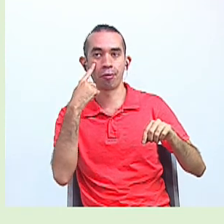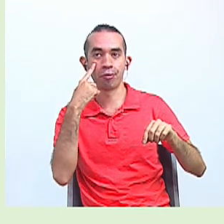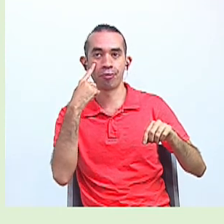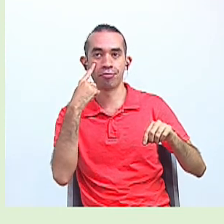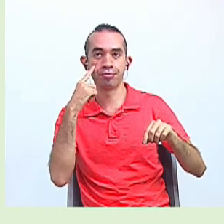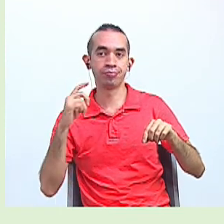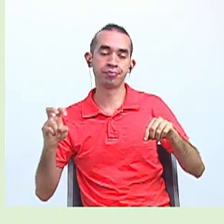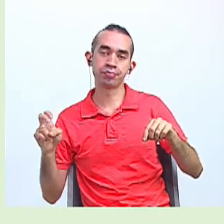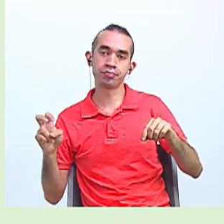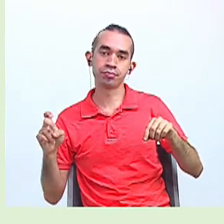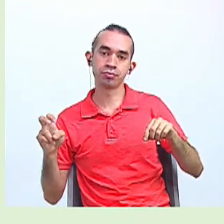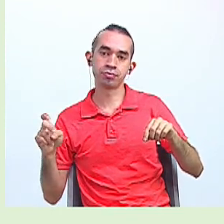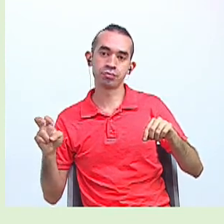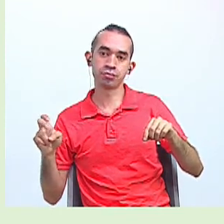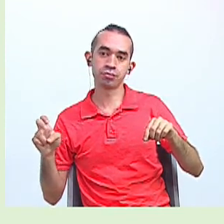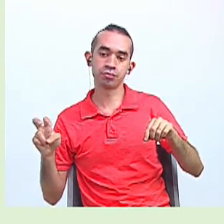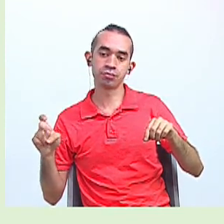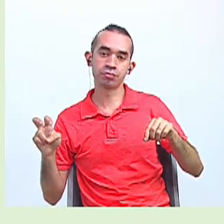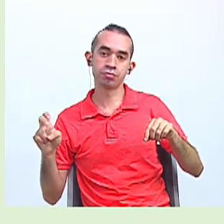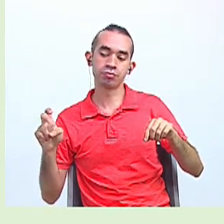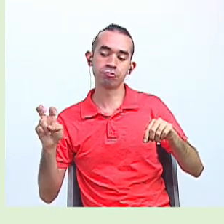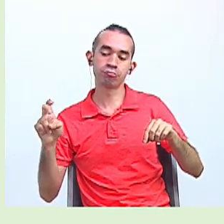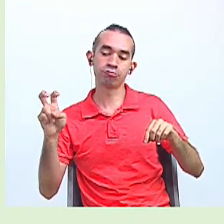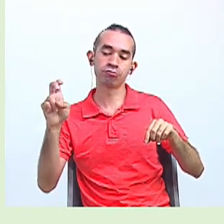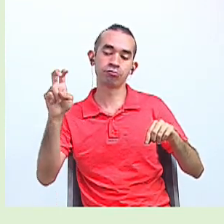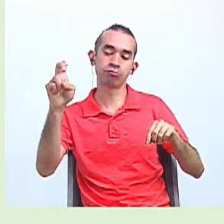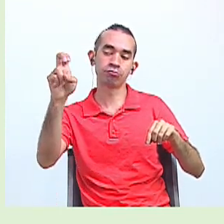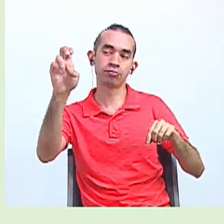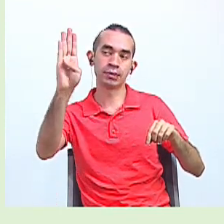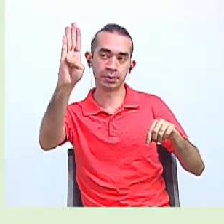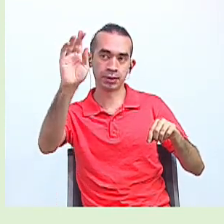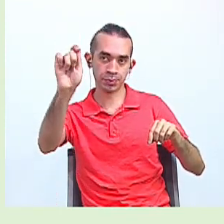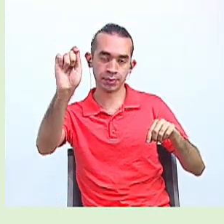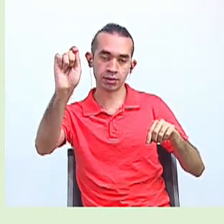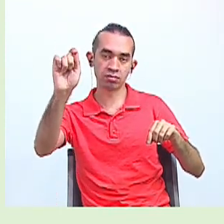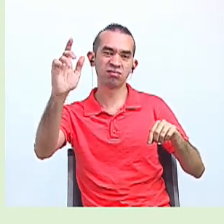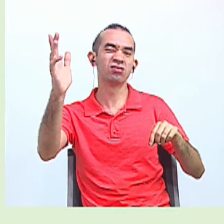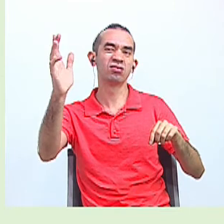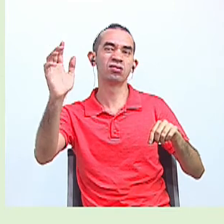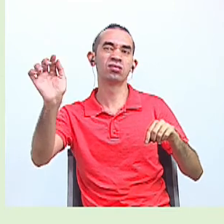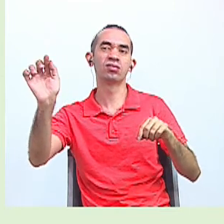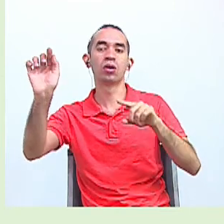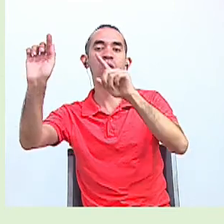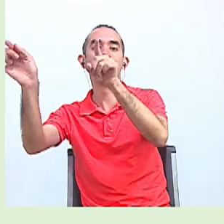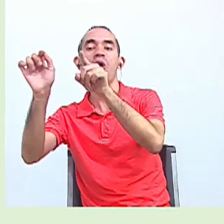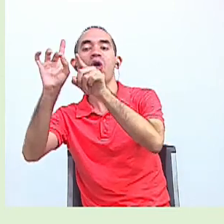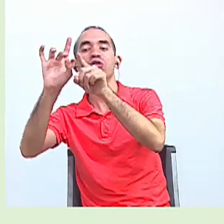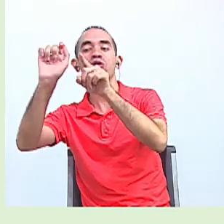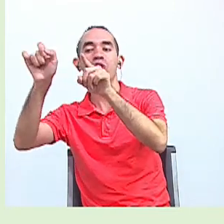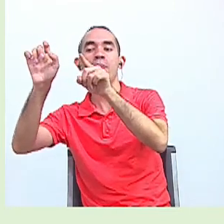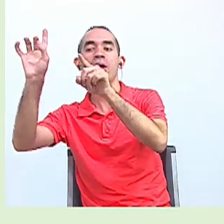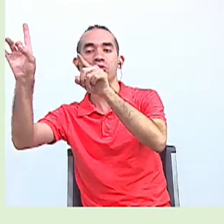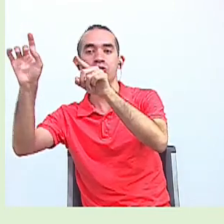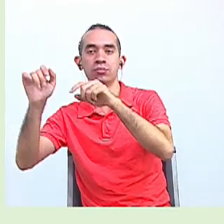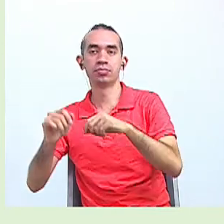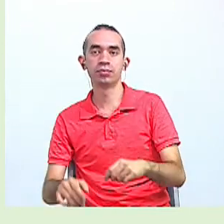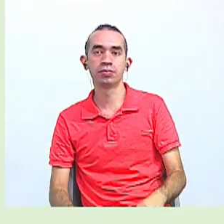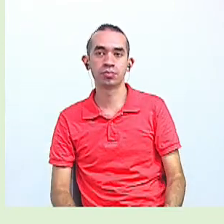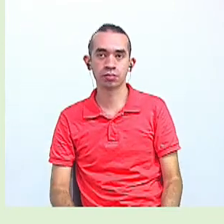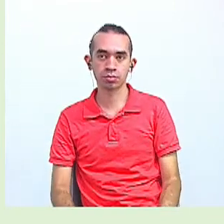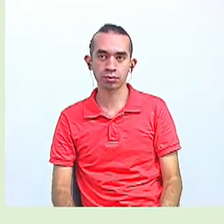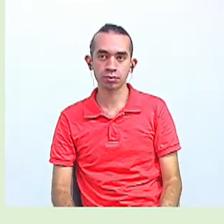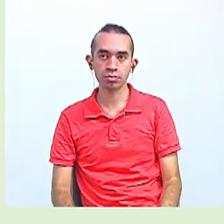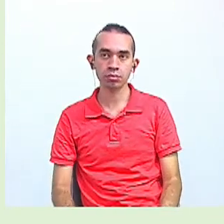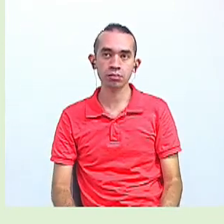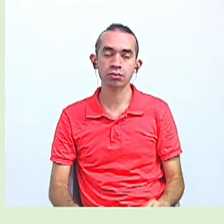el recorrido del punto B, que dice que tiene un par ordenado 8,8. De ese mismo punto donde